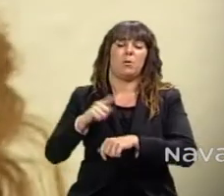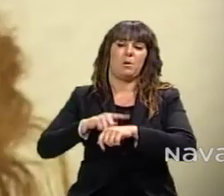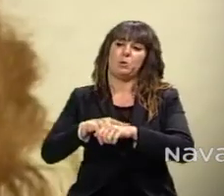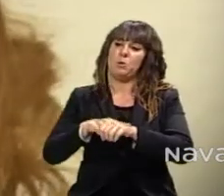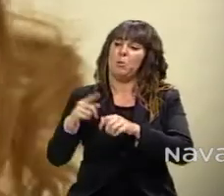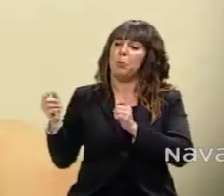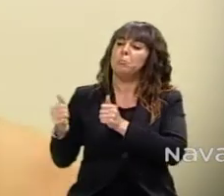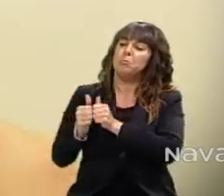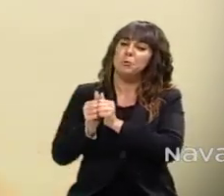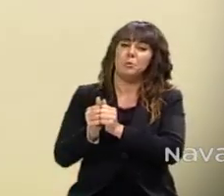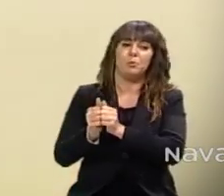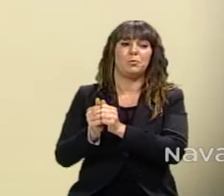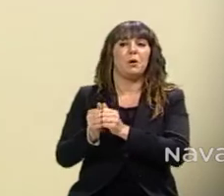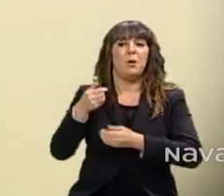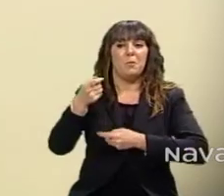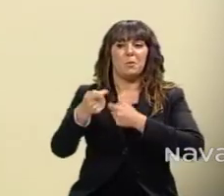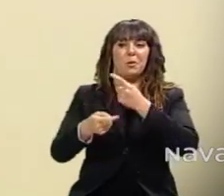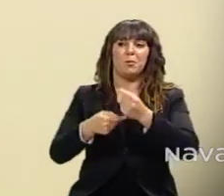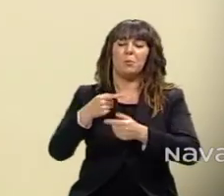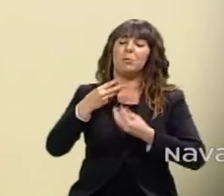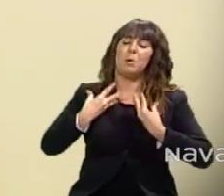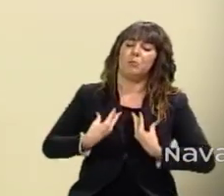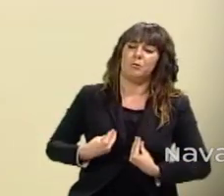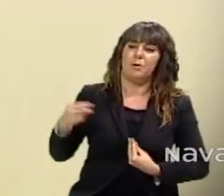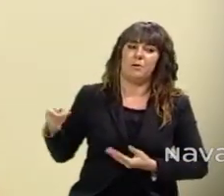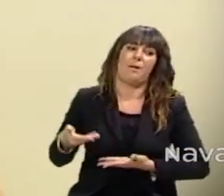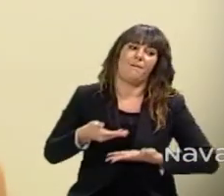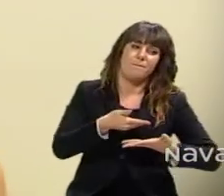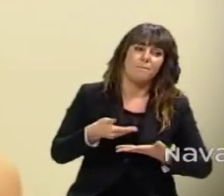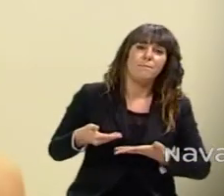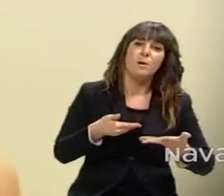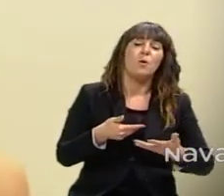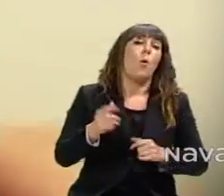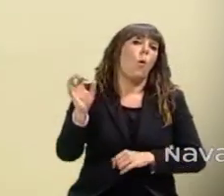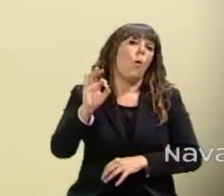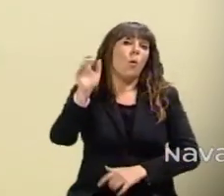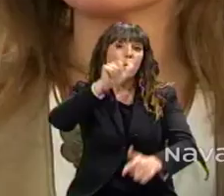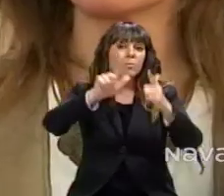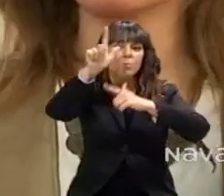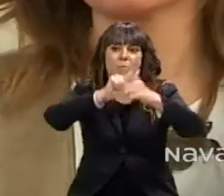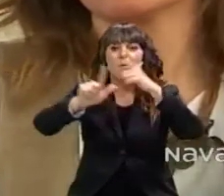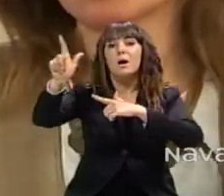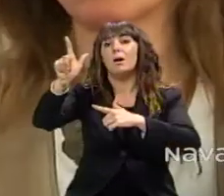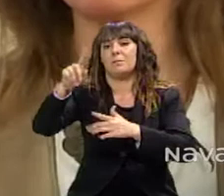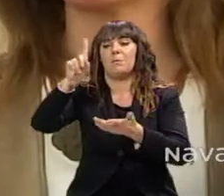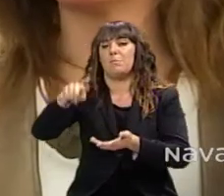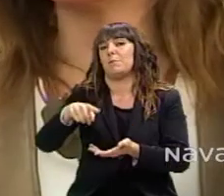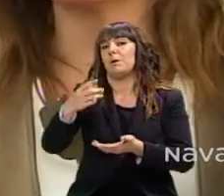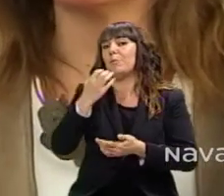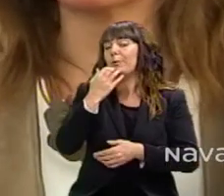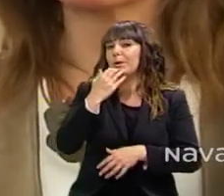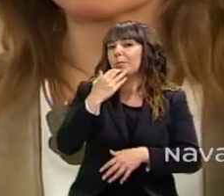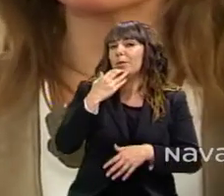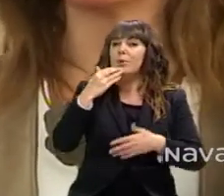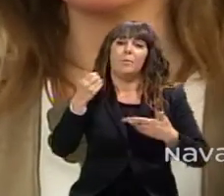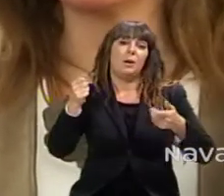malas, entonces pues nos levantamos la moral la una a la otra. Y bueno pues también viajes porque claro tenemos que ir a ver al proveedor, hemos estado en un desfile